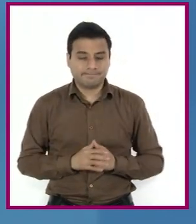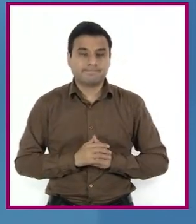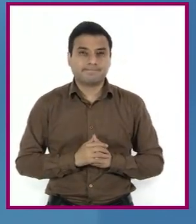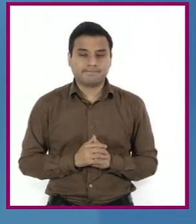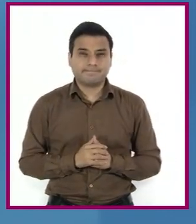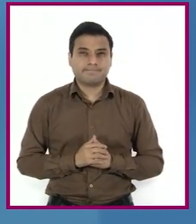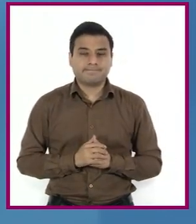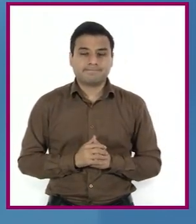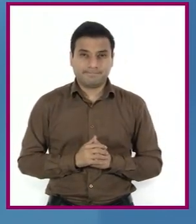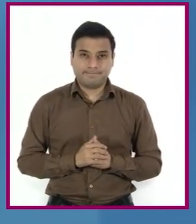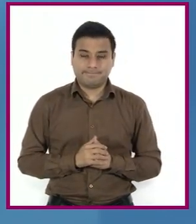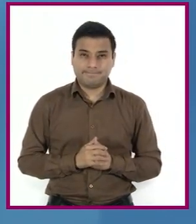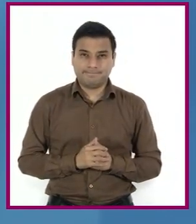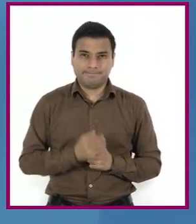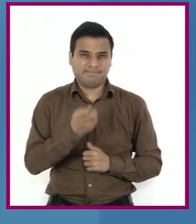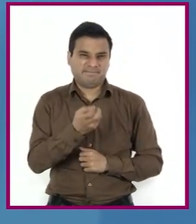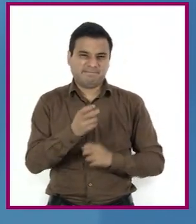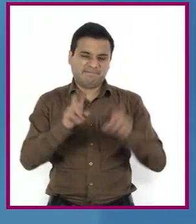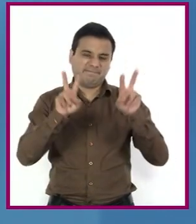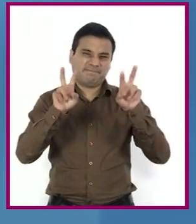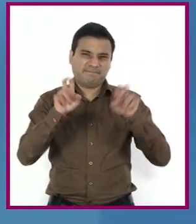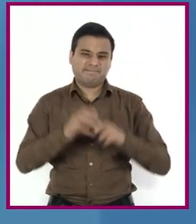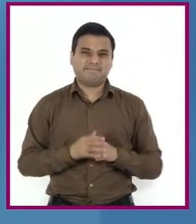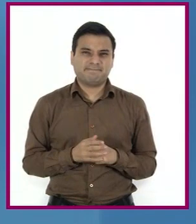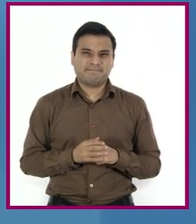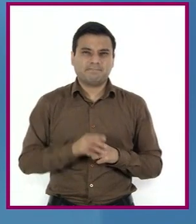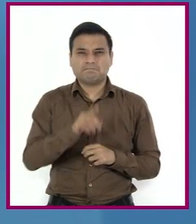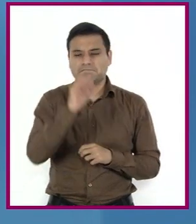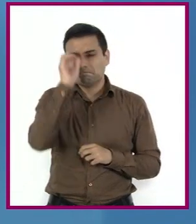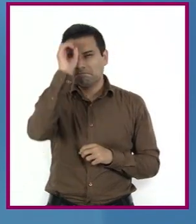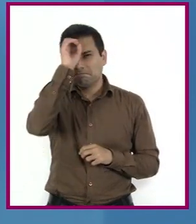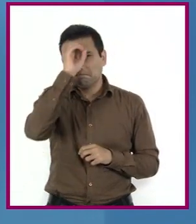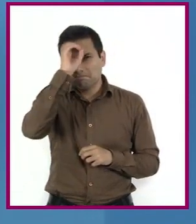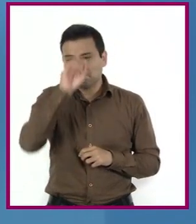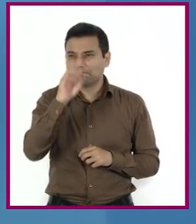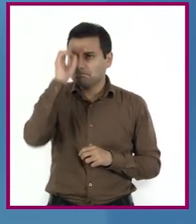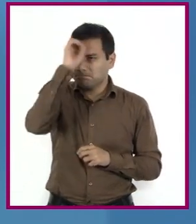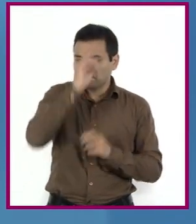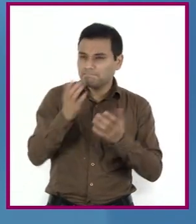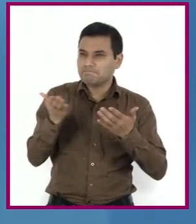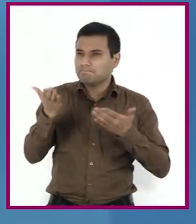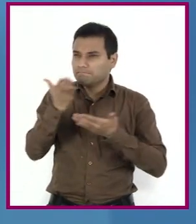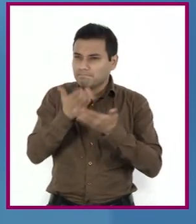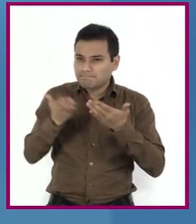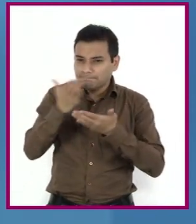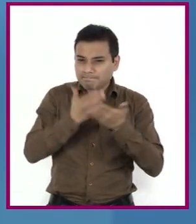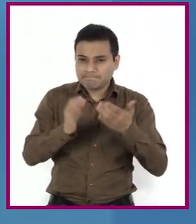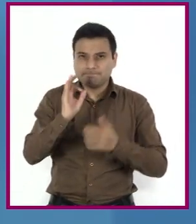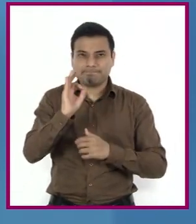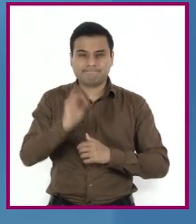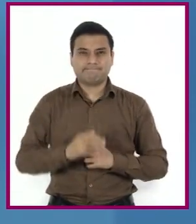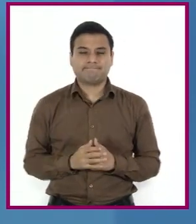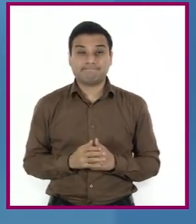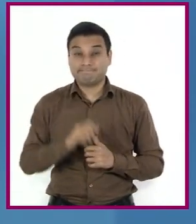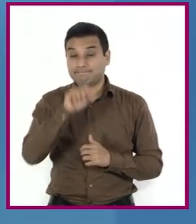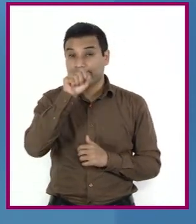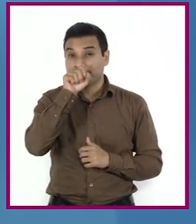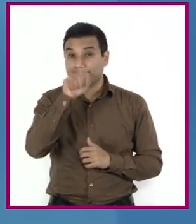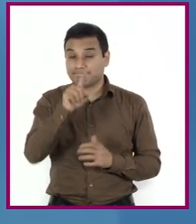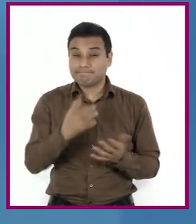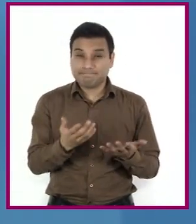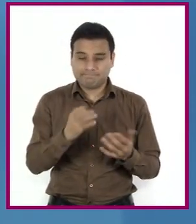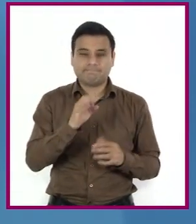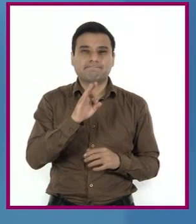amistades respecto a estos temas. Su opinión puede enriquecer la tuya de manera favorable, además de que